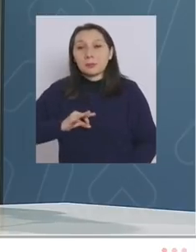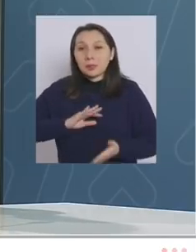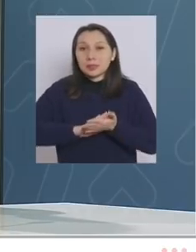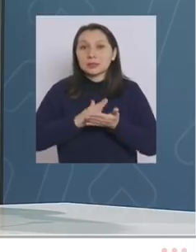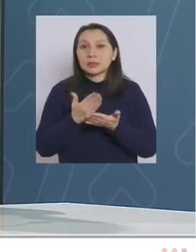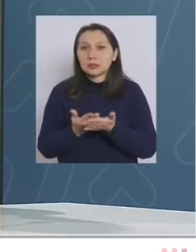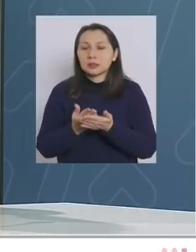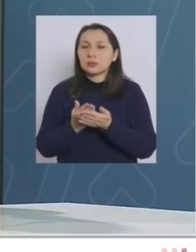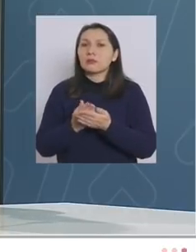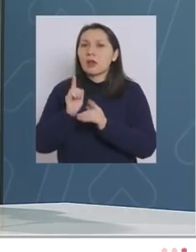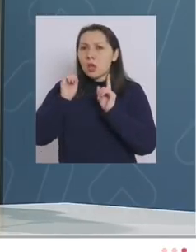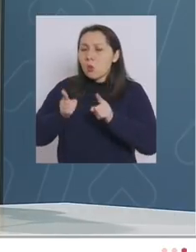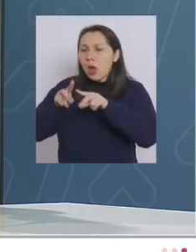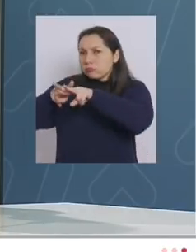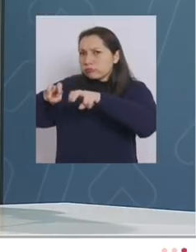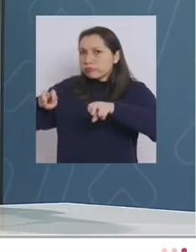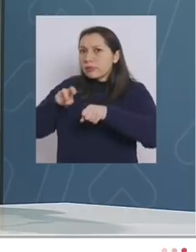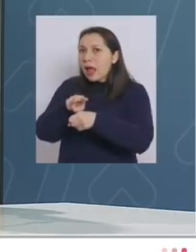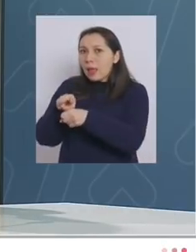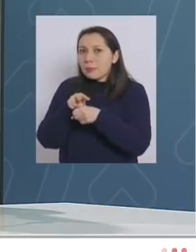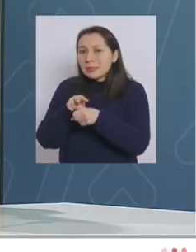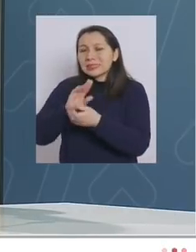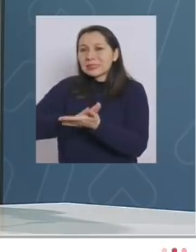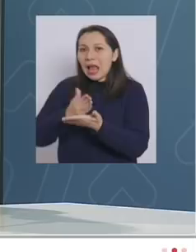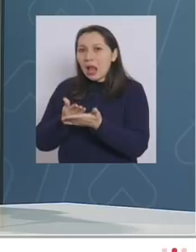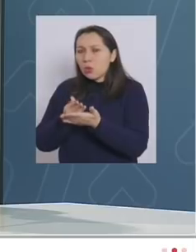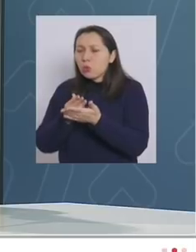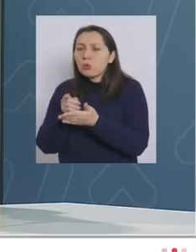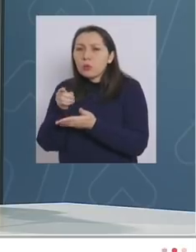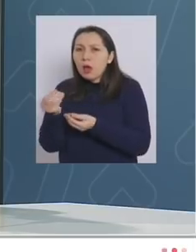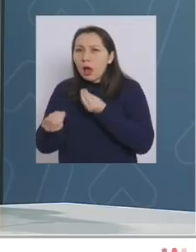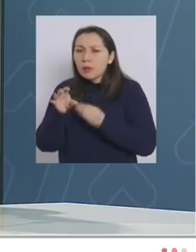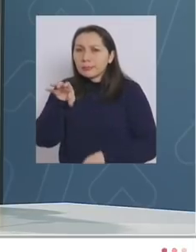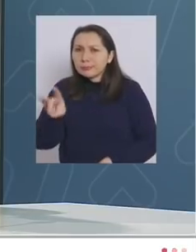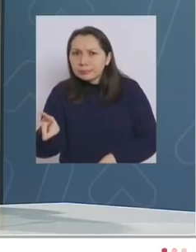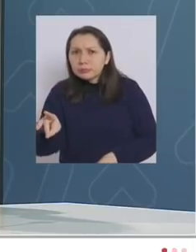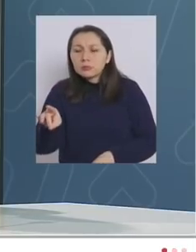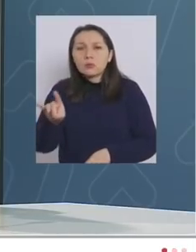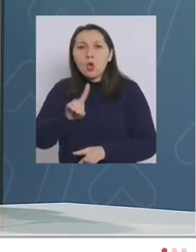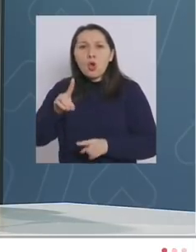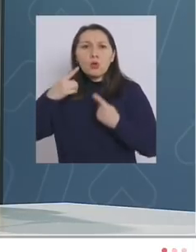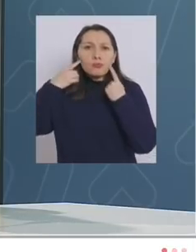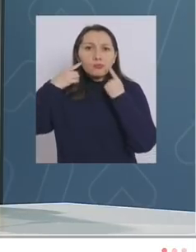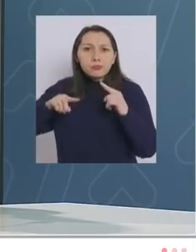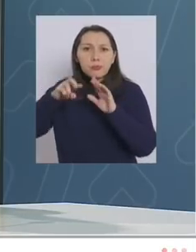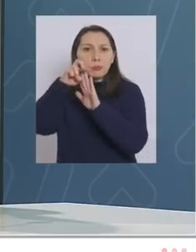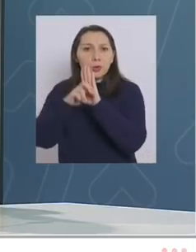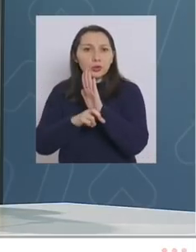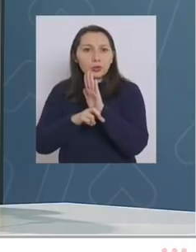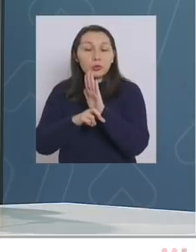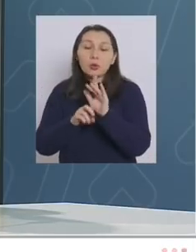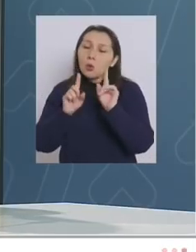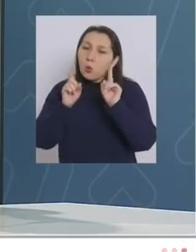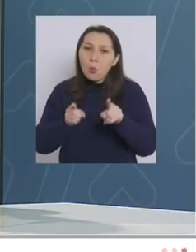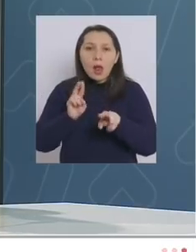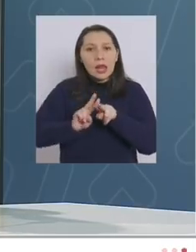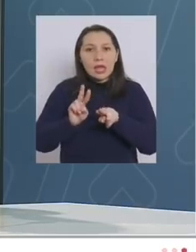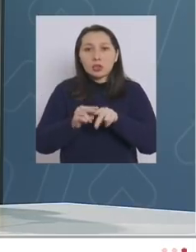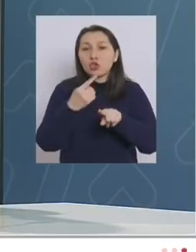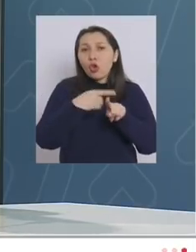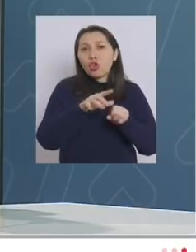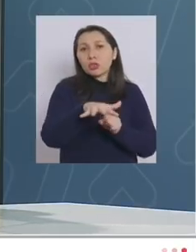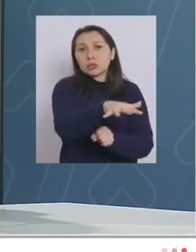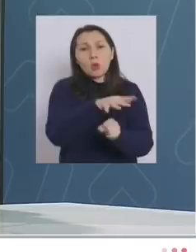Salud aplicará sumario administrativo y sanitario si se detectan incumplimientos de los protocolos, tal como se ha realizado en